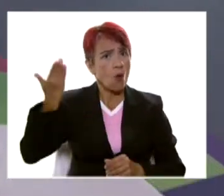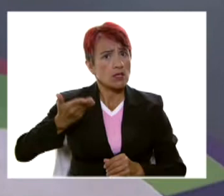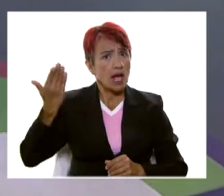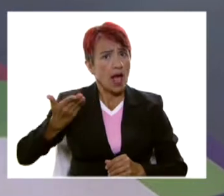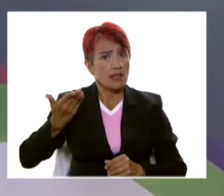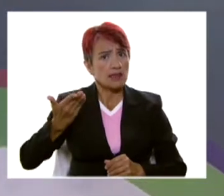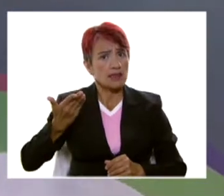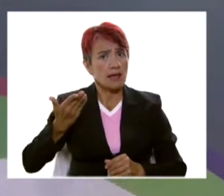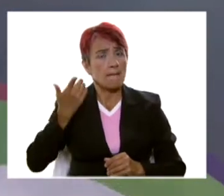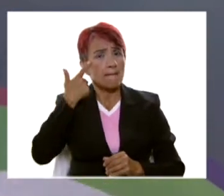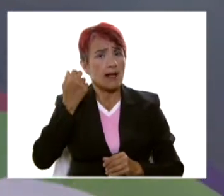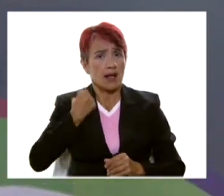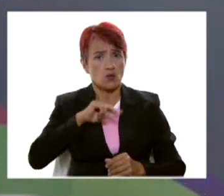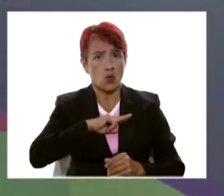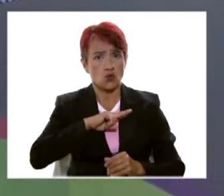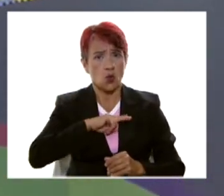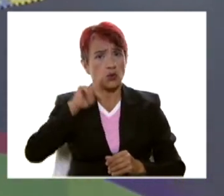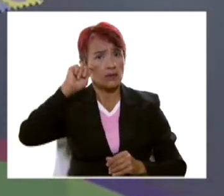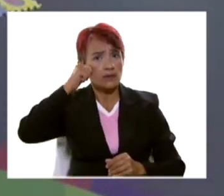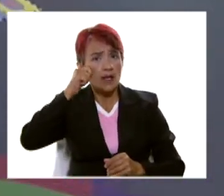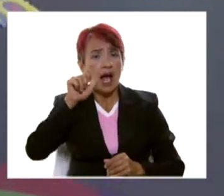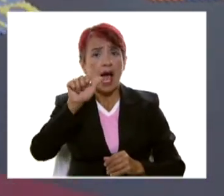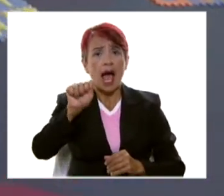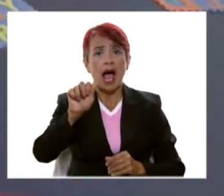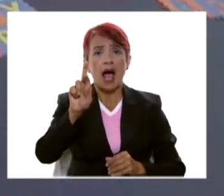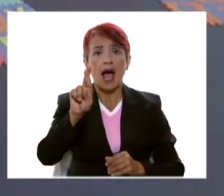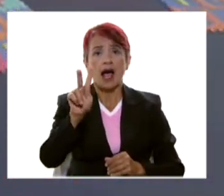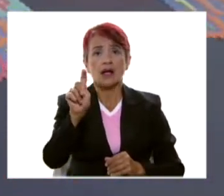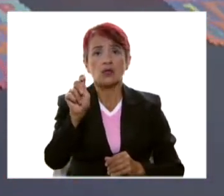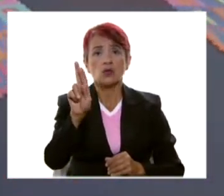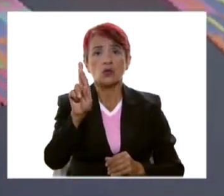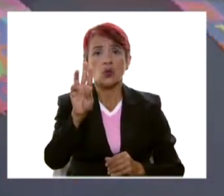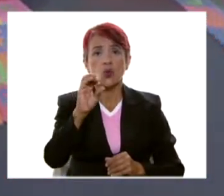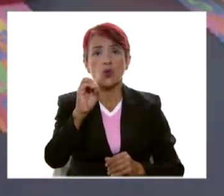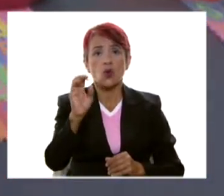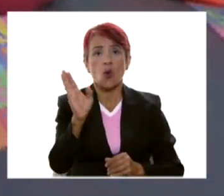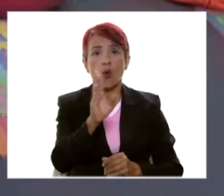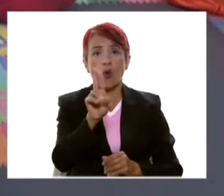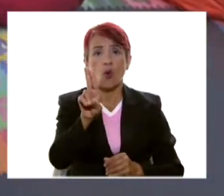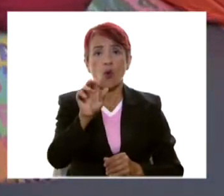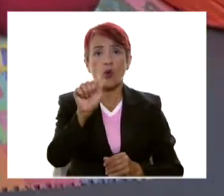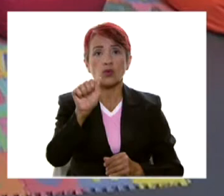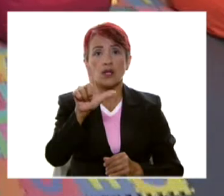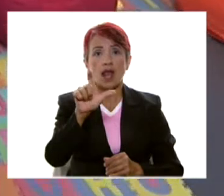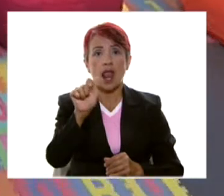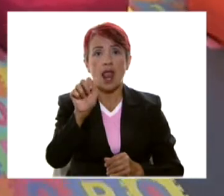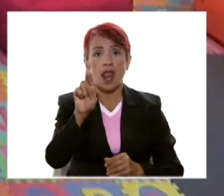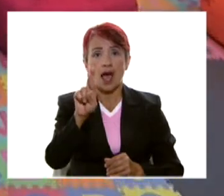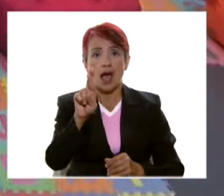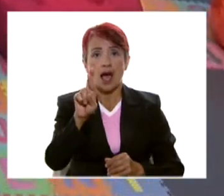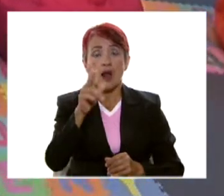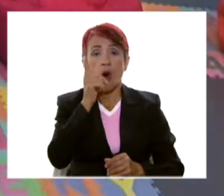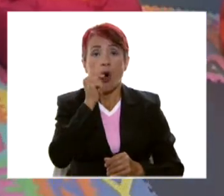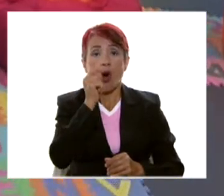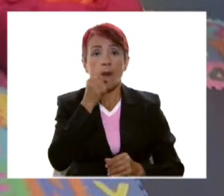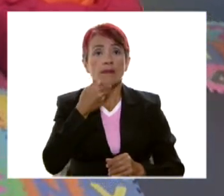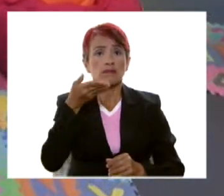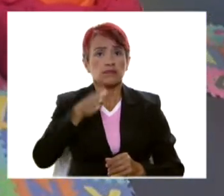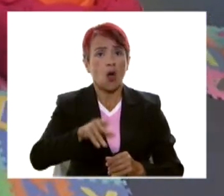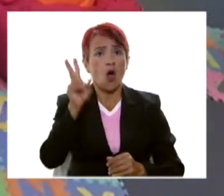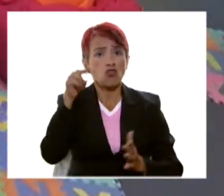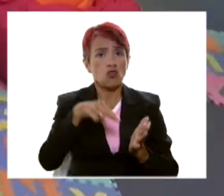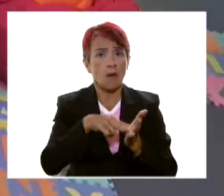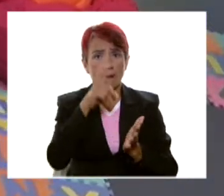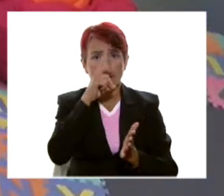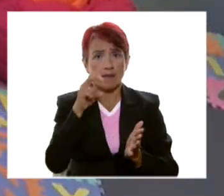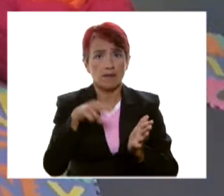es muy importante. Se trata de Arturo Uslar Pietri, quien falleció un día como hoy, pero en el año